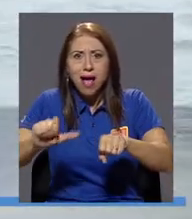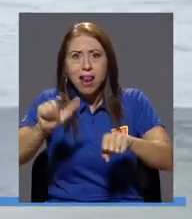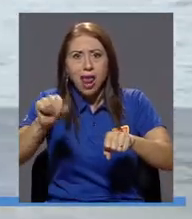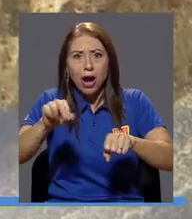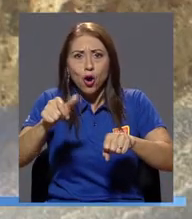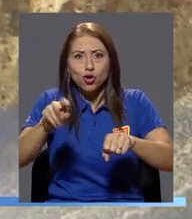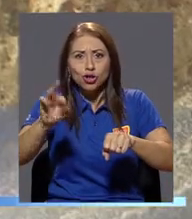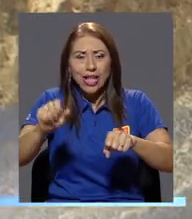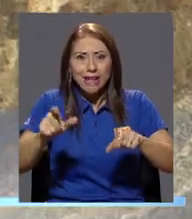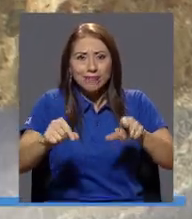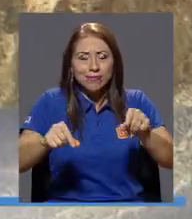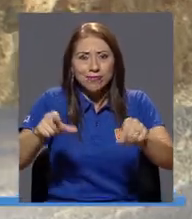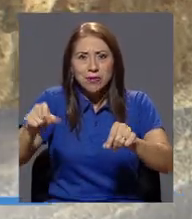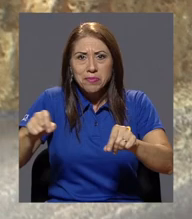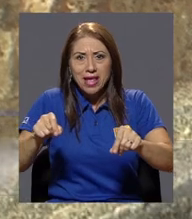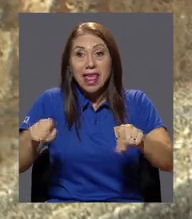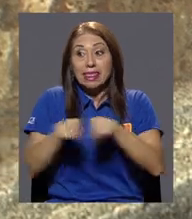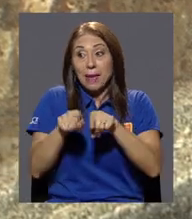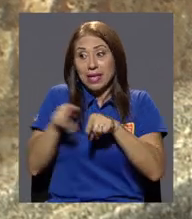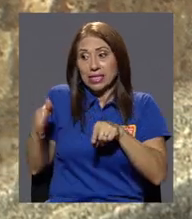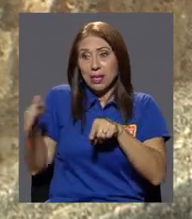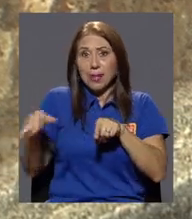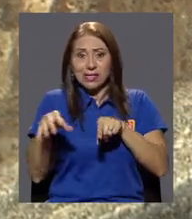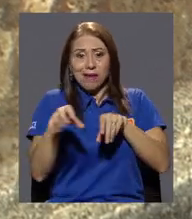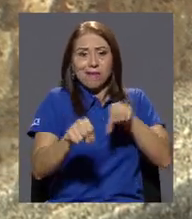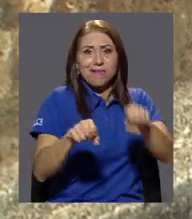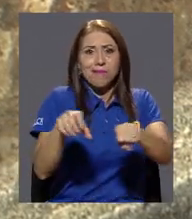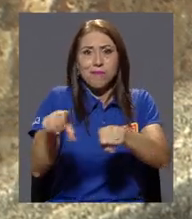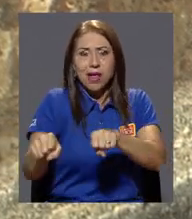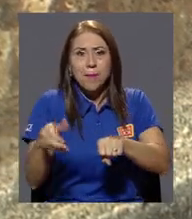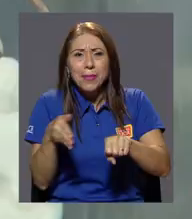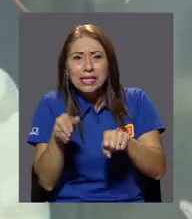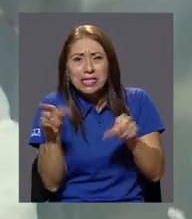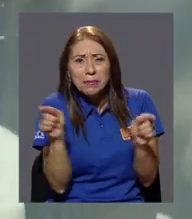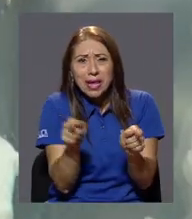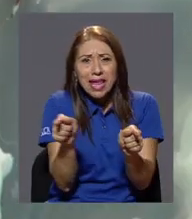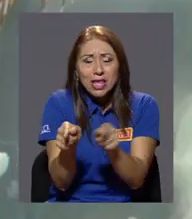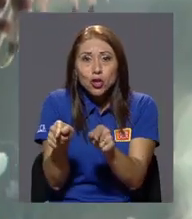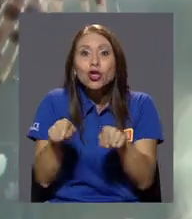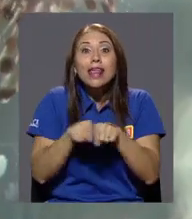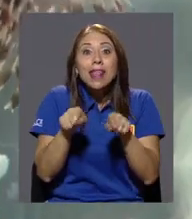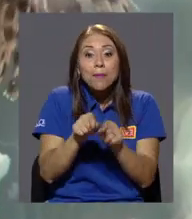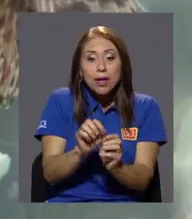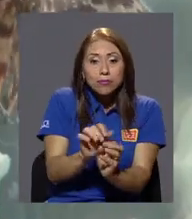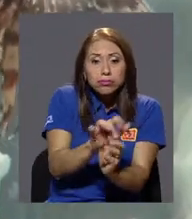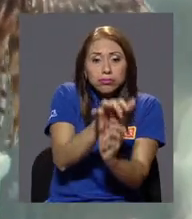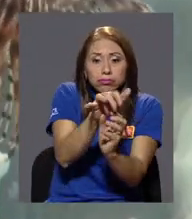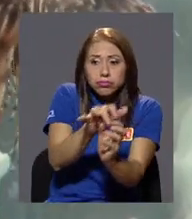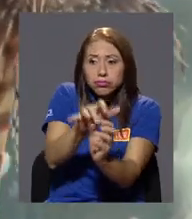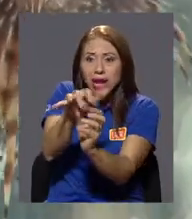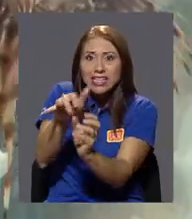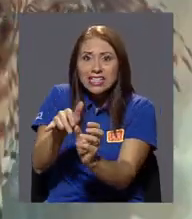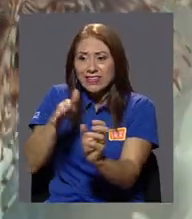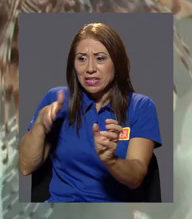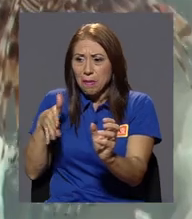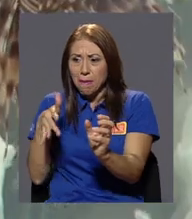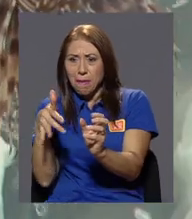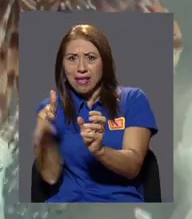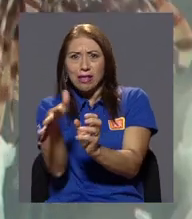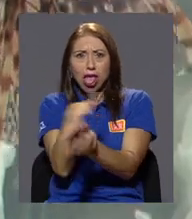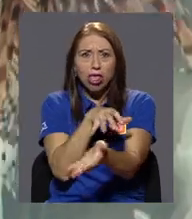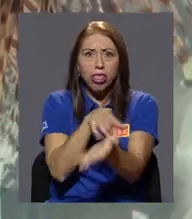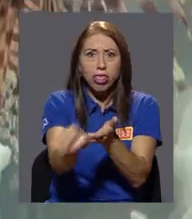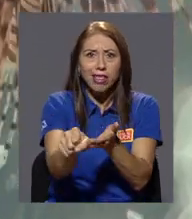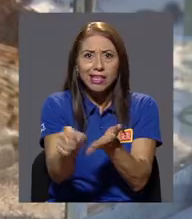por excelencia, y también de peces pequeños, e incluso de los propios arrecifes cuando no encuentra especies marinas